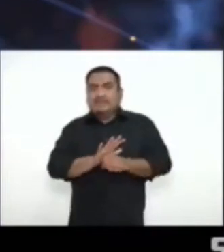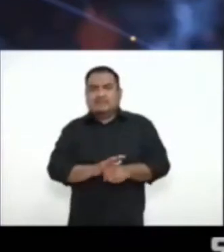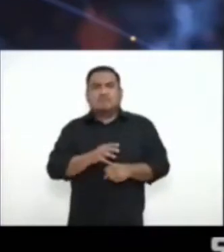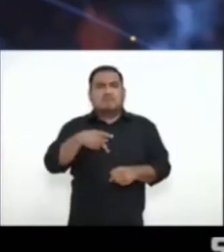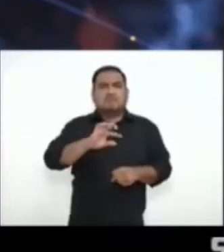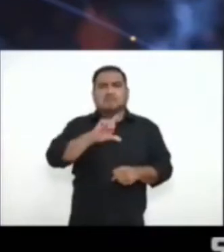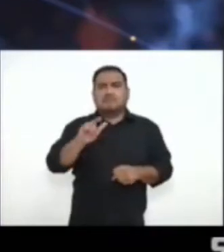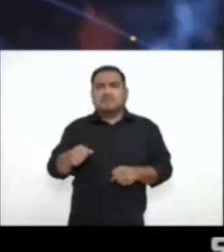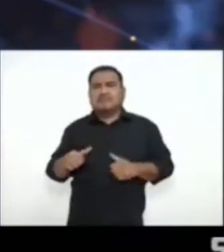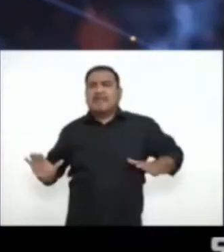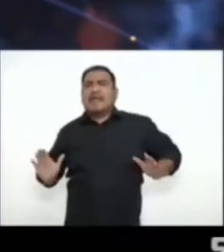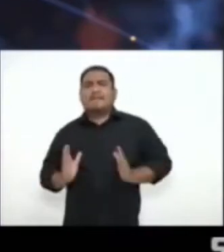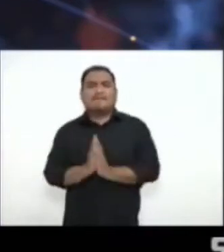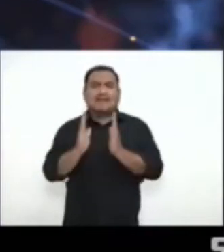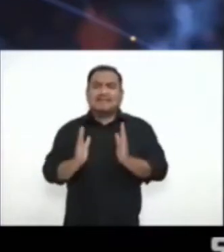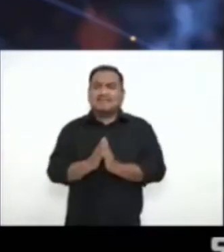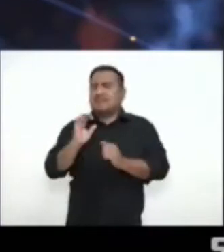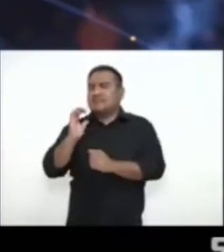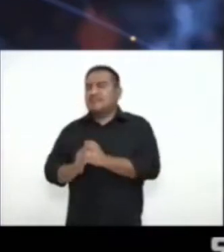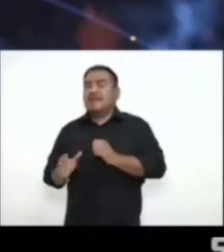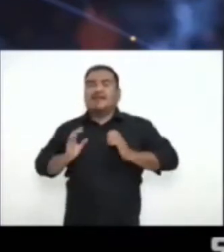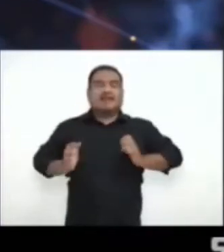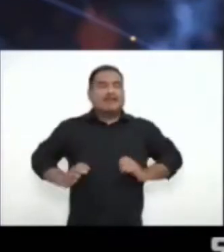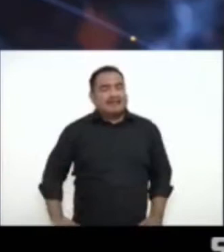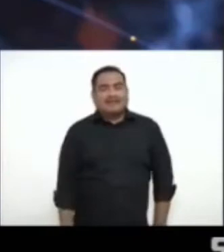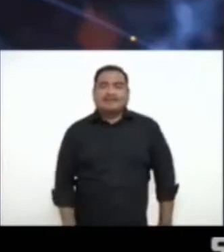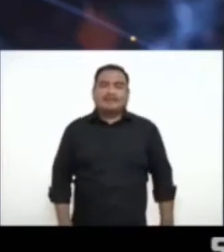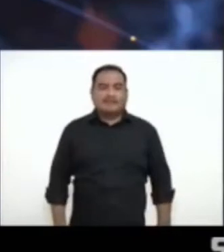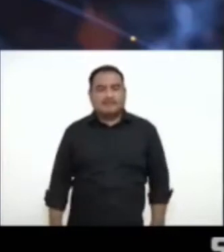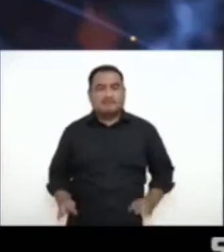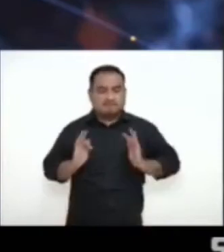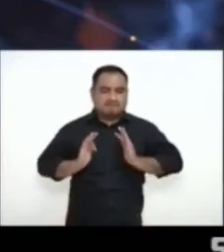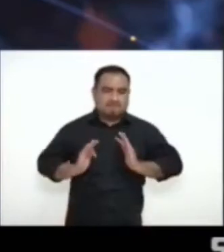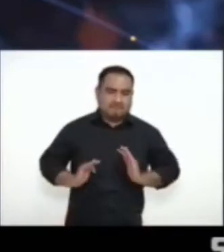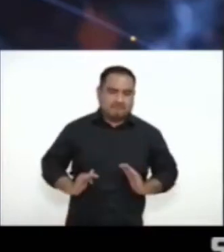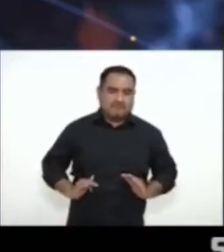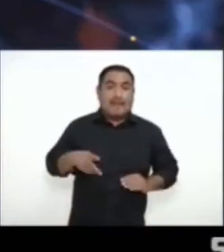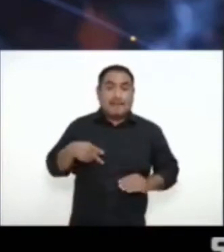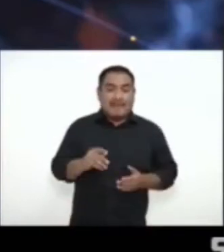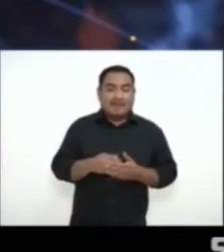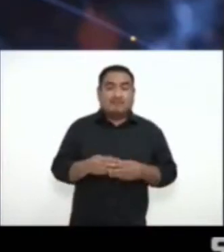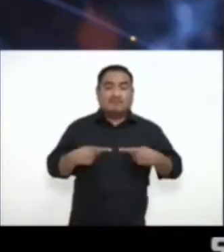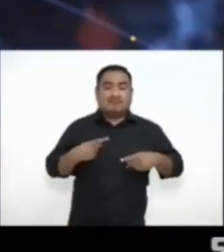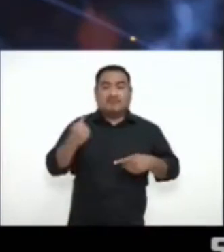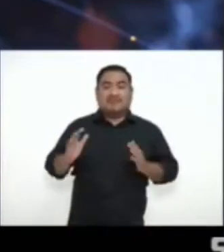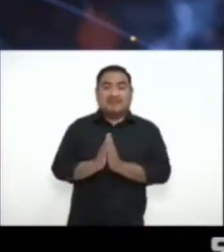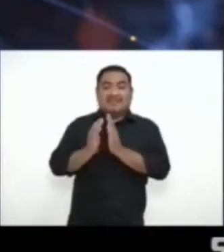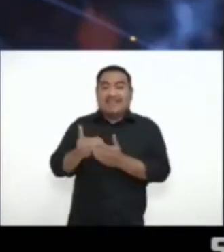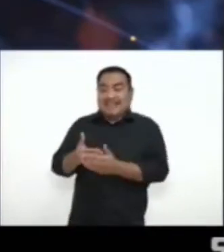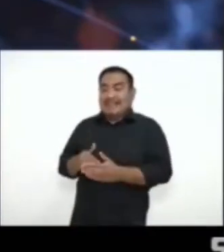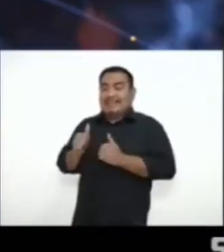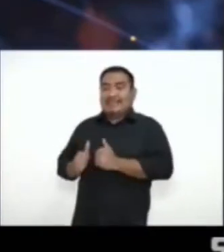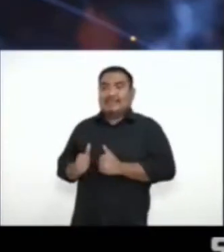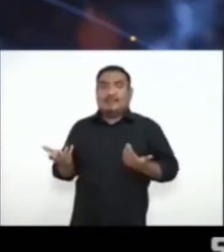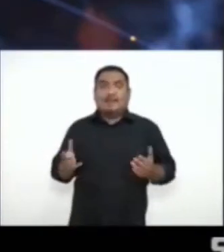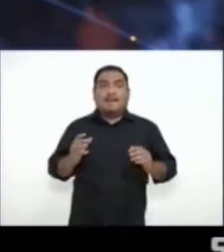pasa, como que soltamos el cuerpo, ¿sí? Pero ¿qué sucede si no pasa? ¿Qué sucede en